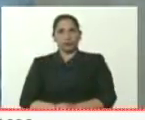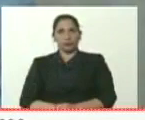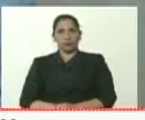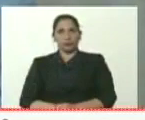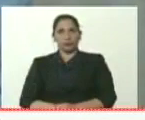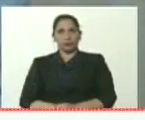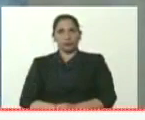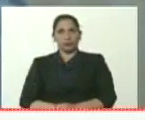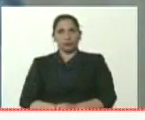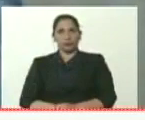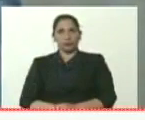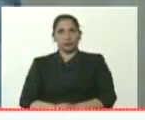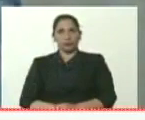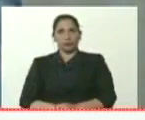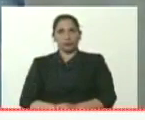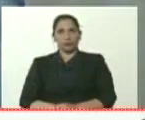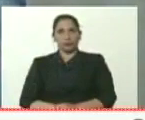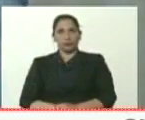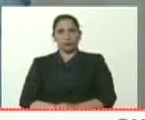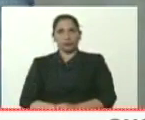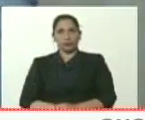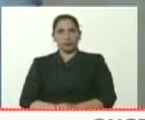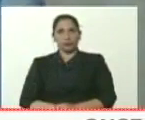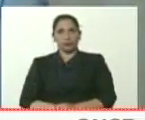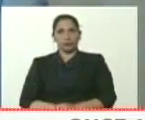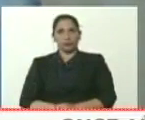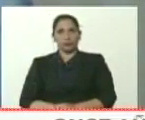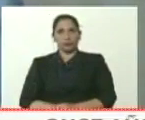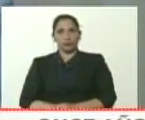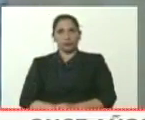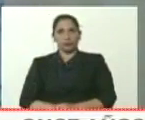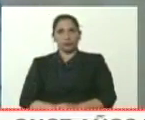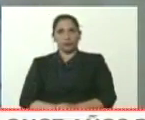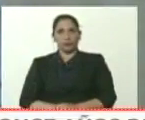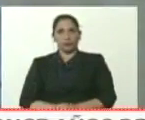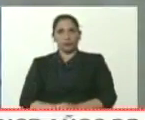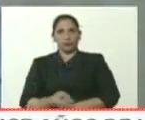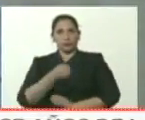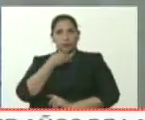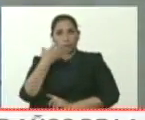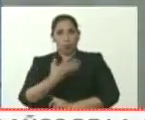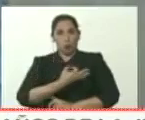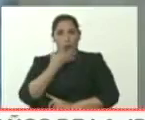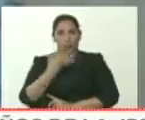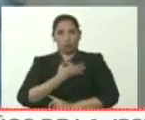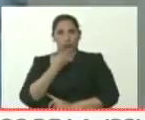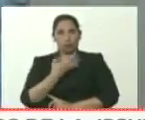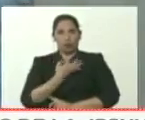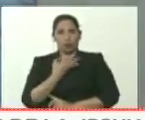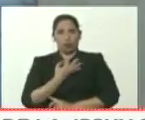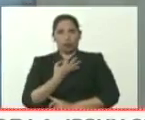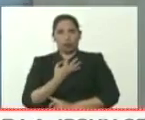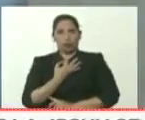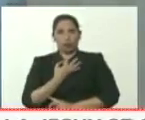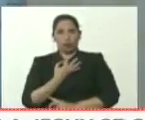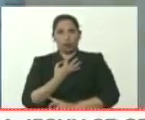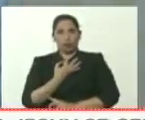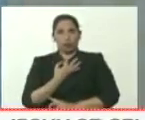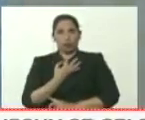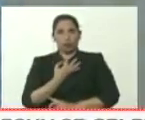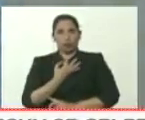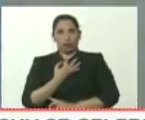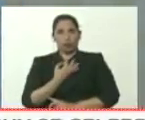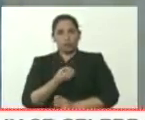Buenas tardes, excelencia, representante del cuerpo diplomático, que están